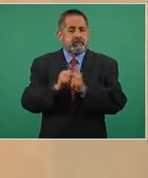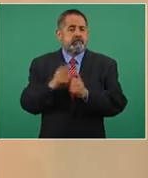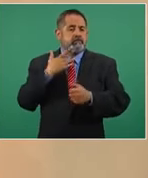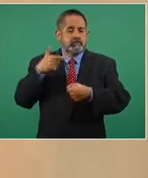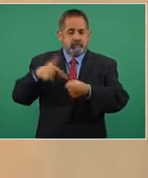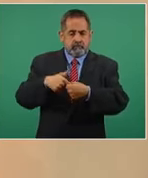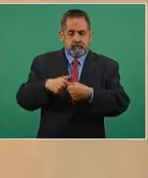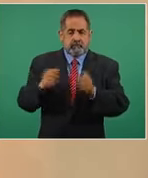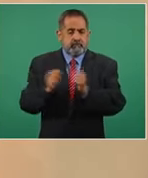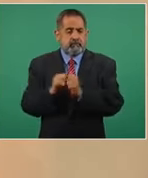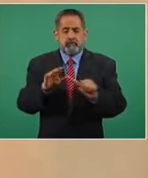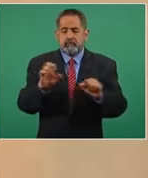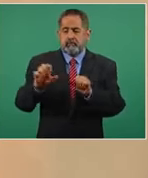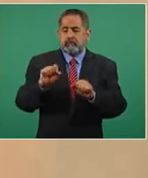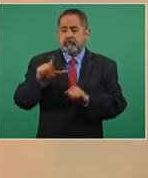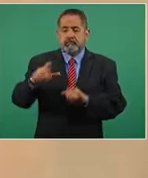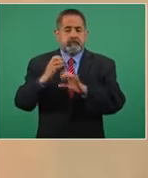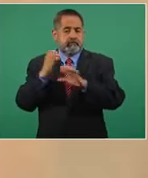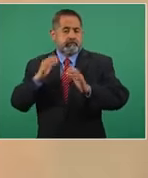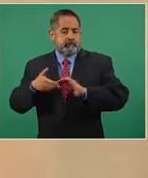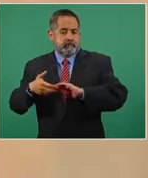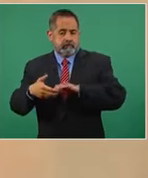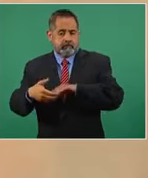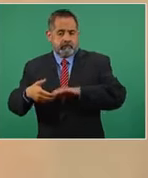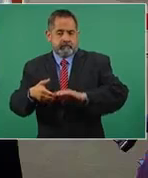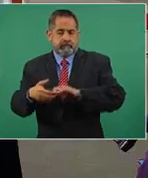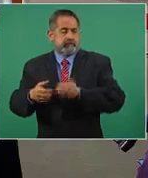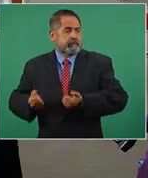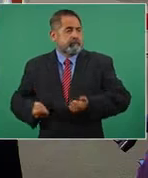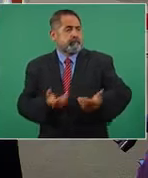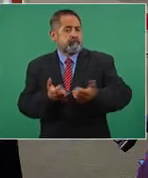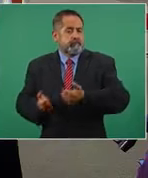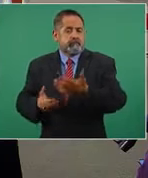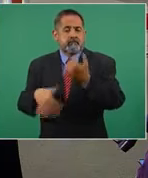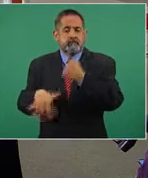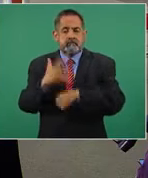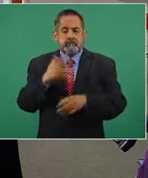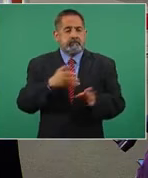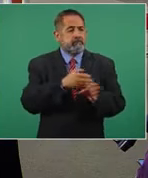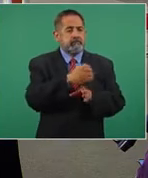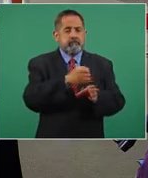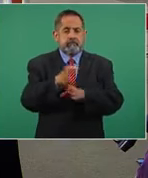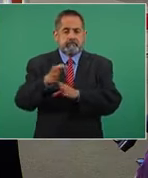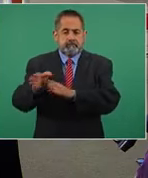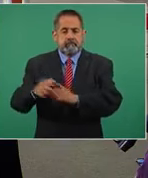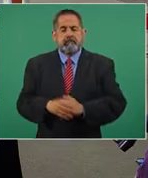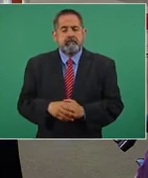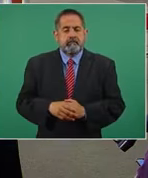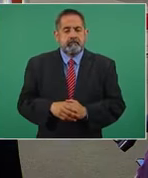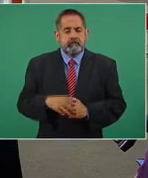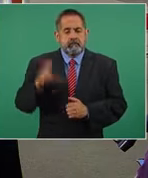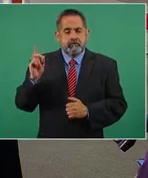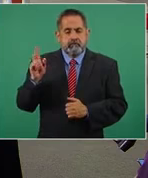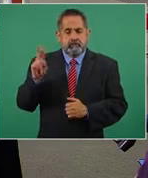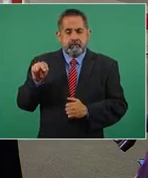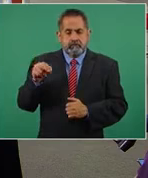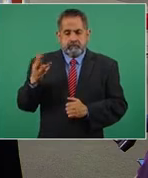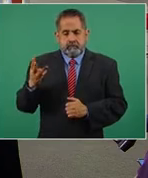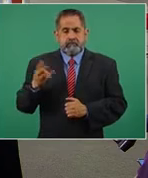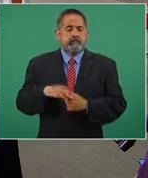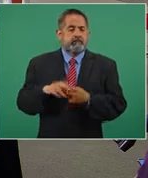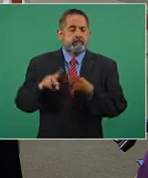637 autotanques en 15 rutas. Adelante, por favor. En el plan DN3, plan Marina y plan